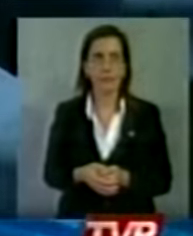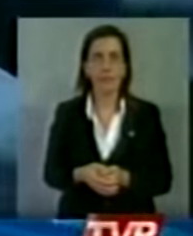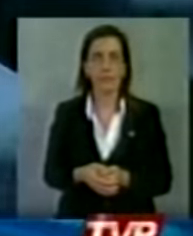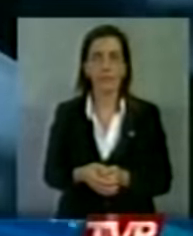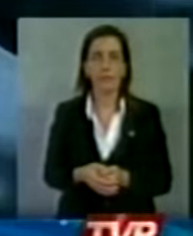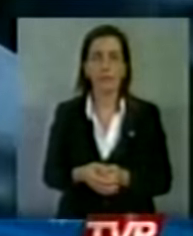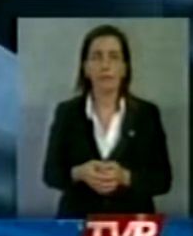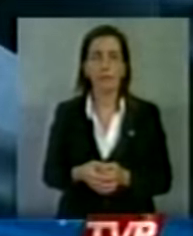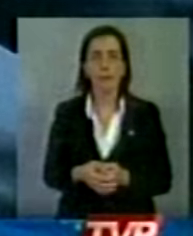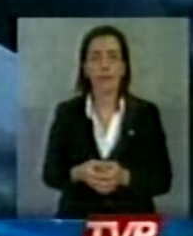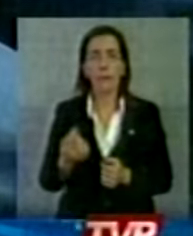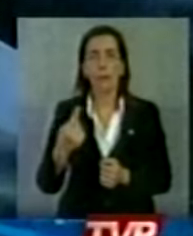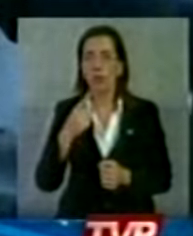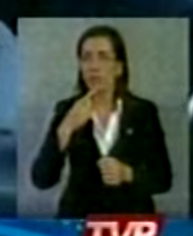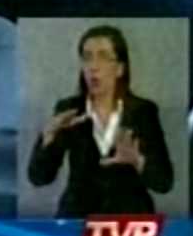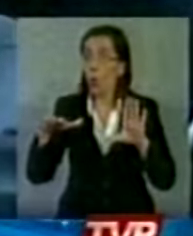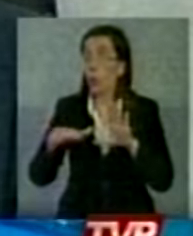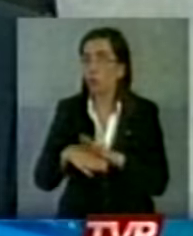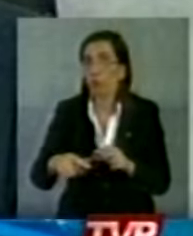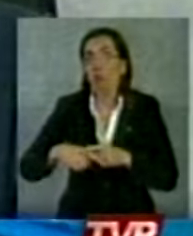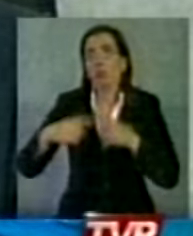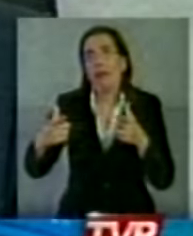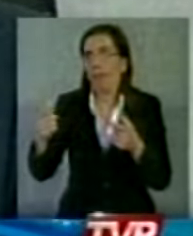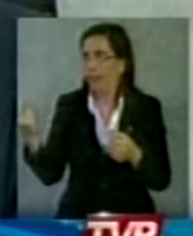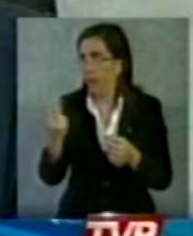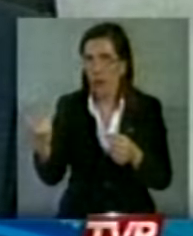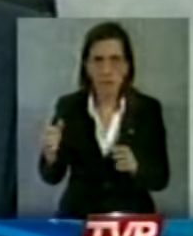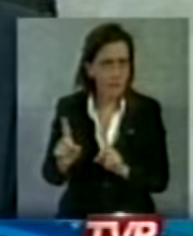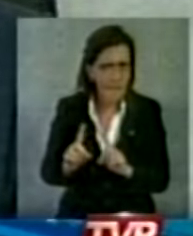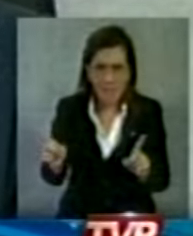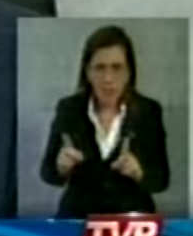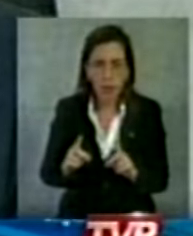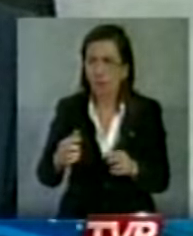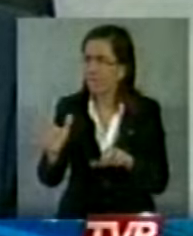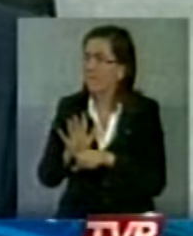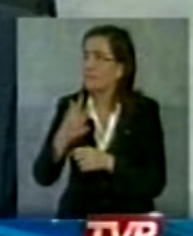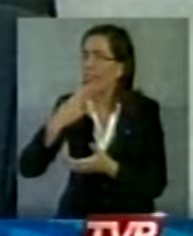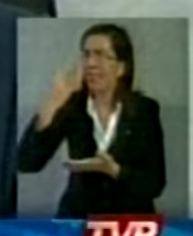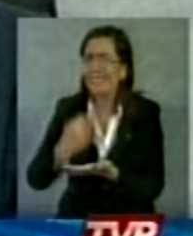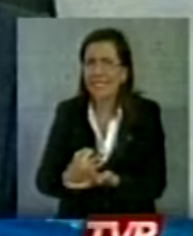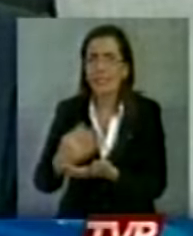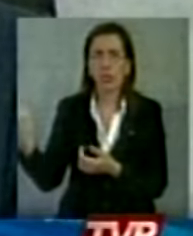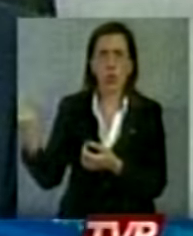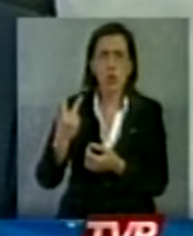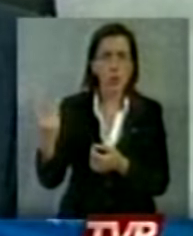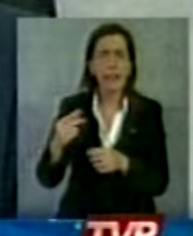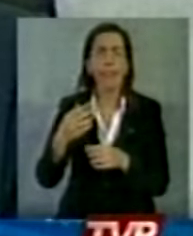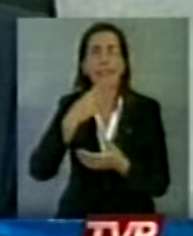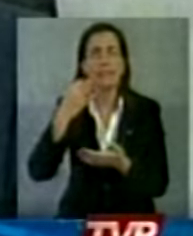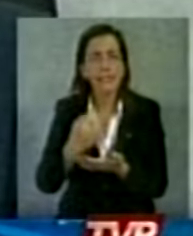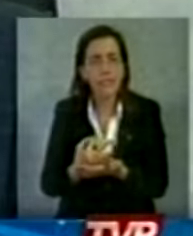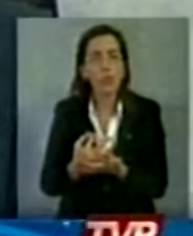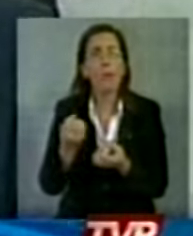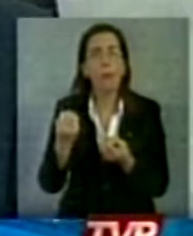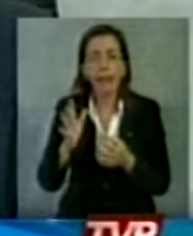No es una coincidencia, es una decisión estratégica, porque así entendemos